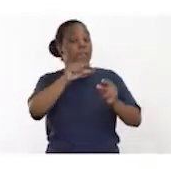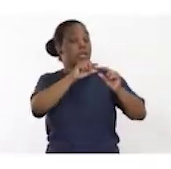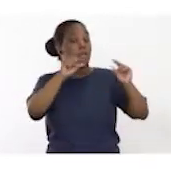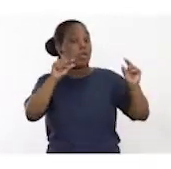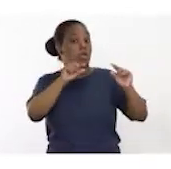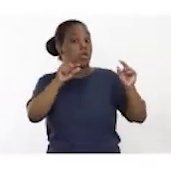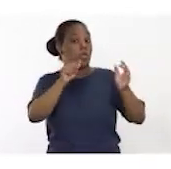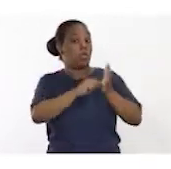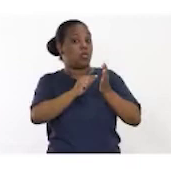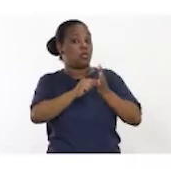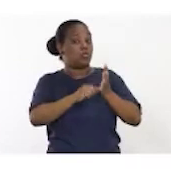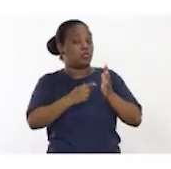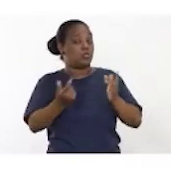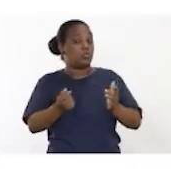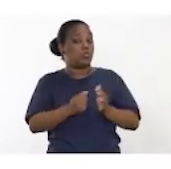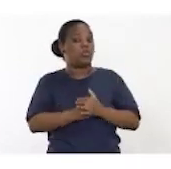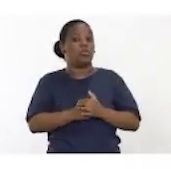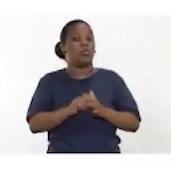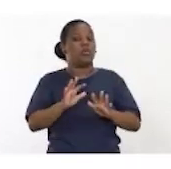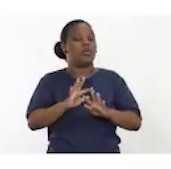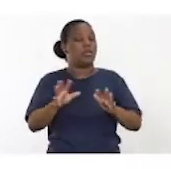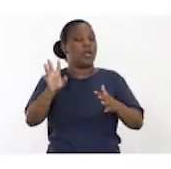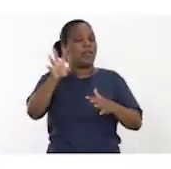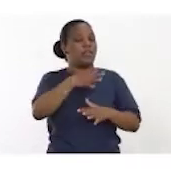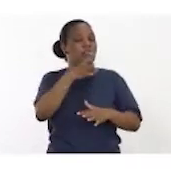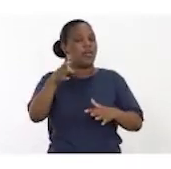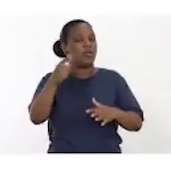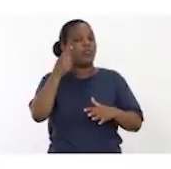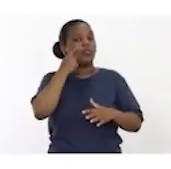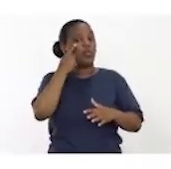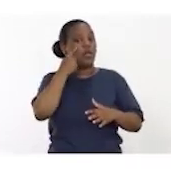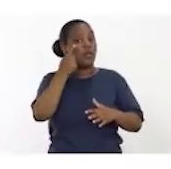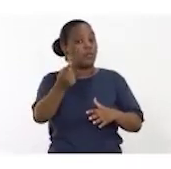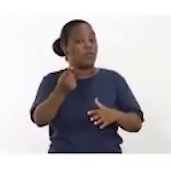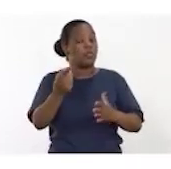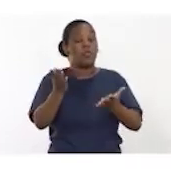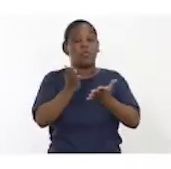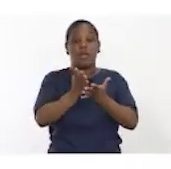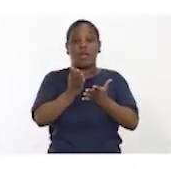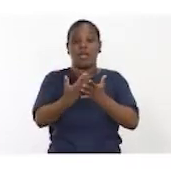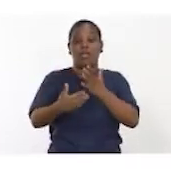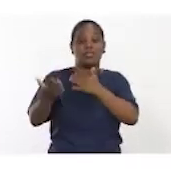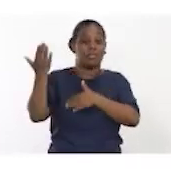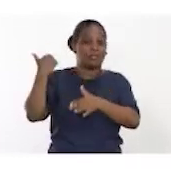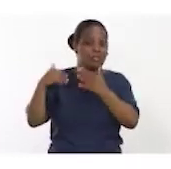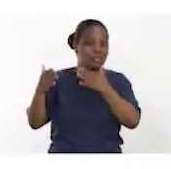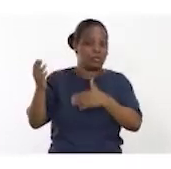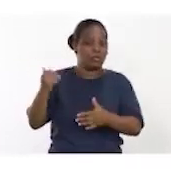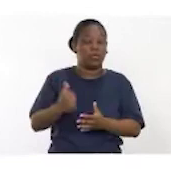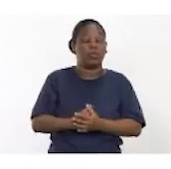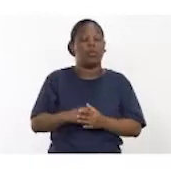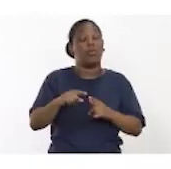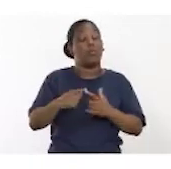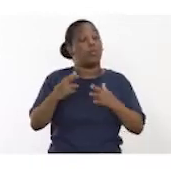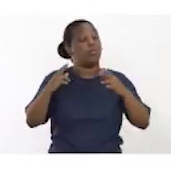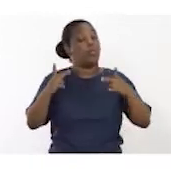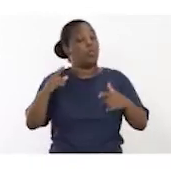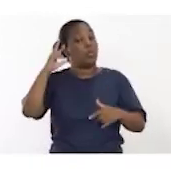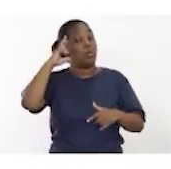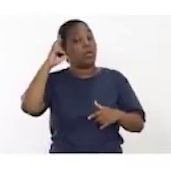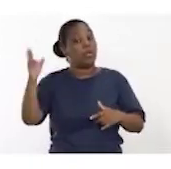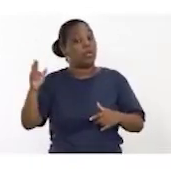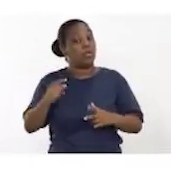ecuaciones, las expresiones. Ya esta tabla nosotros la vimos en una clase anterior, pero se la volvemos a